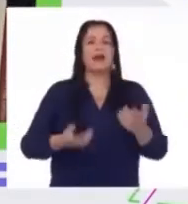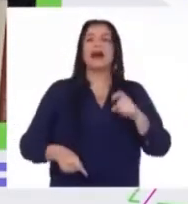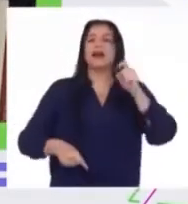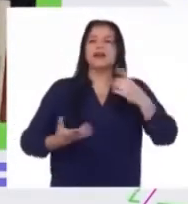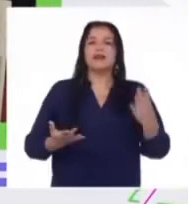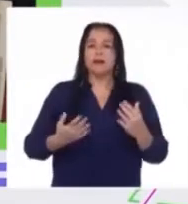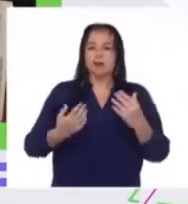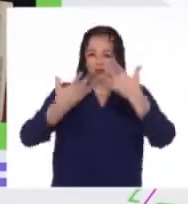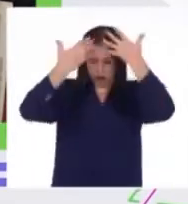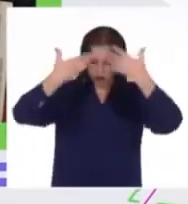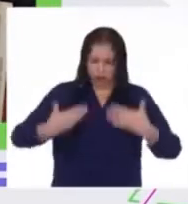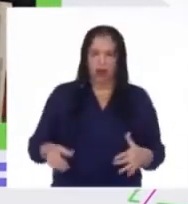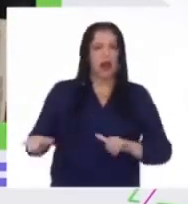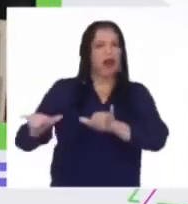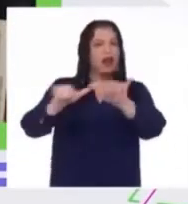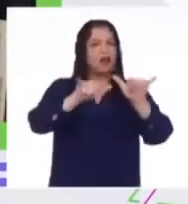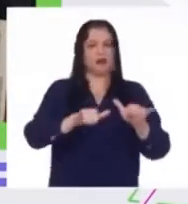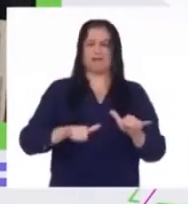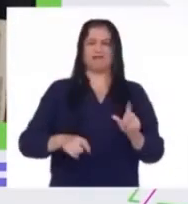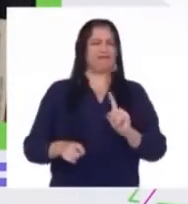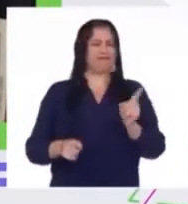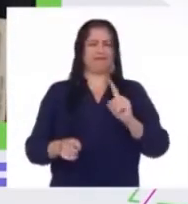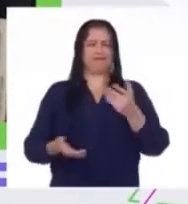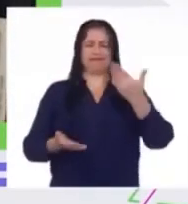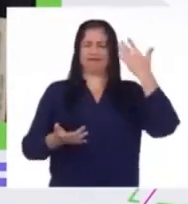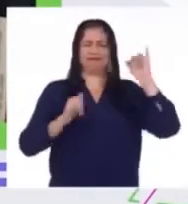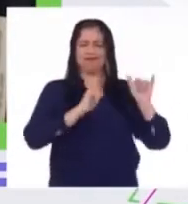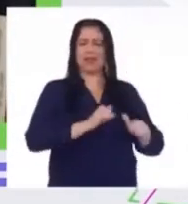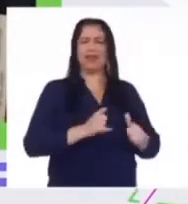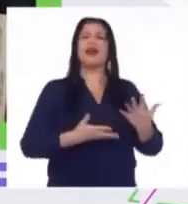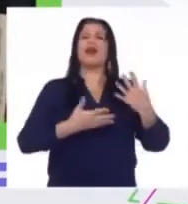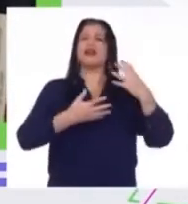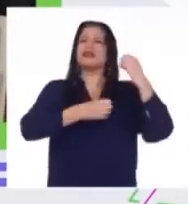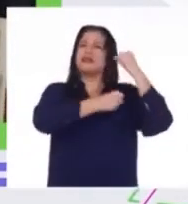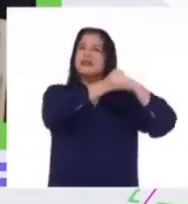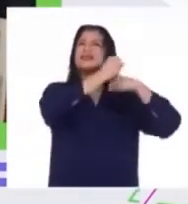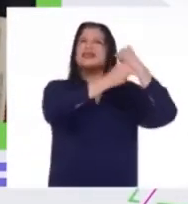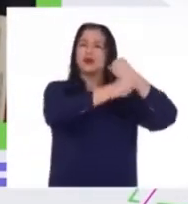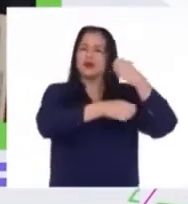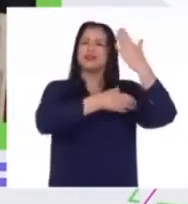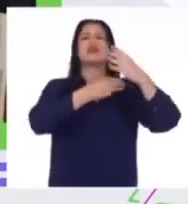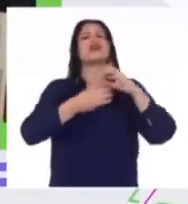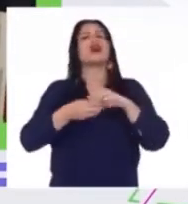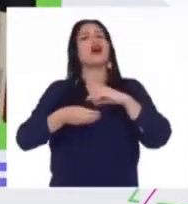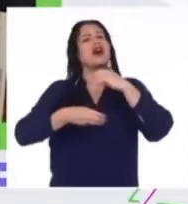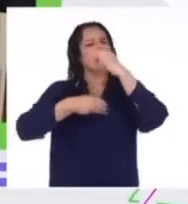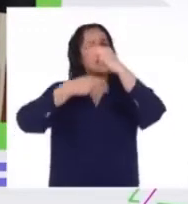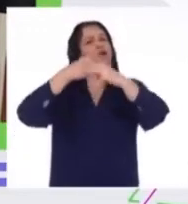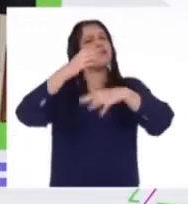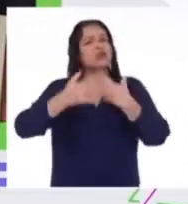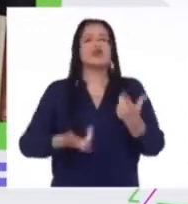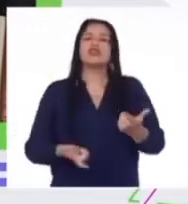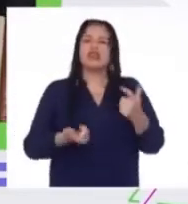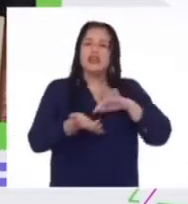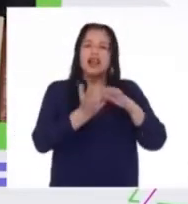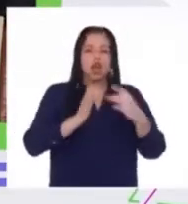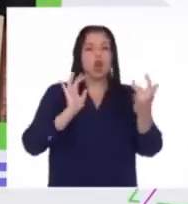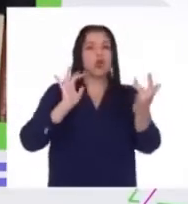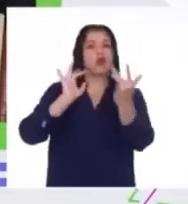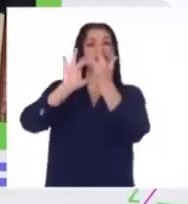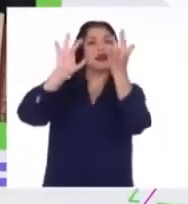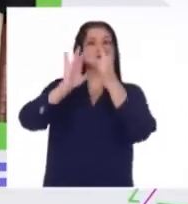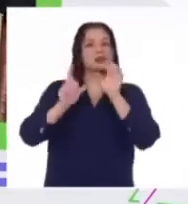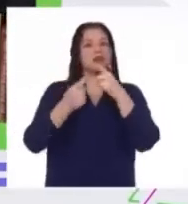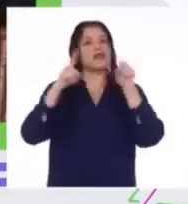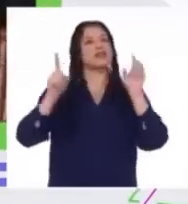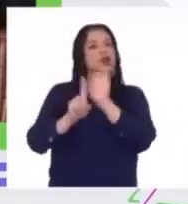teníamos que vernos de la misma manera. A través de la historia de la humanidad, es en el contacto entre culturas donde